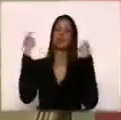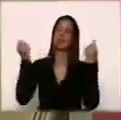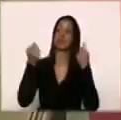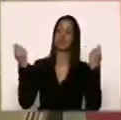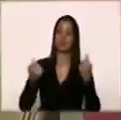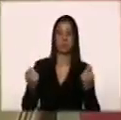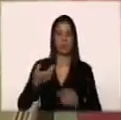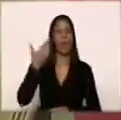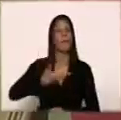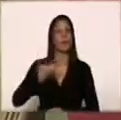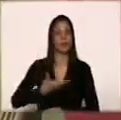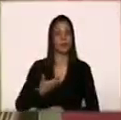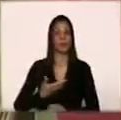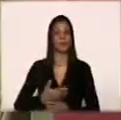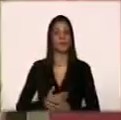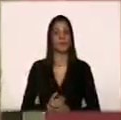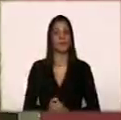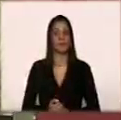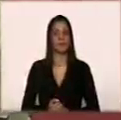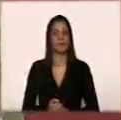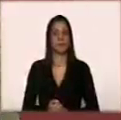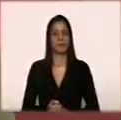Importante que el pueblo venezolano sepa.